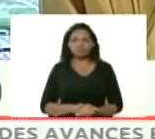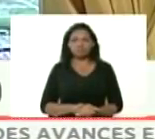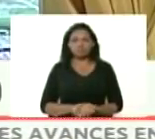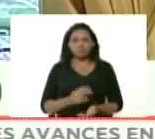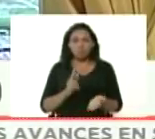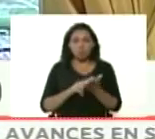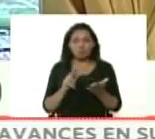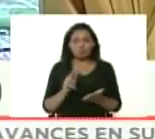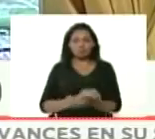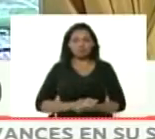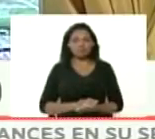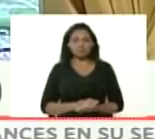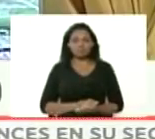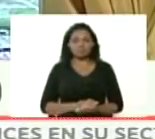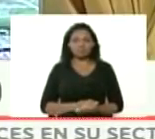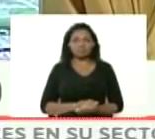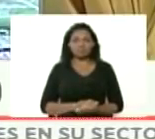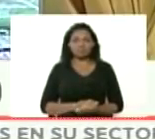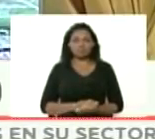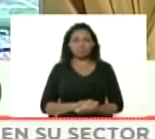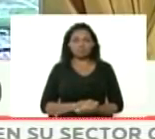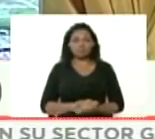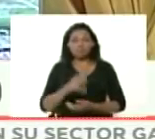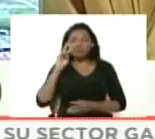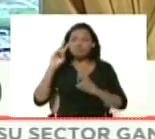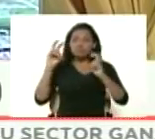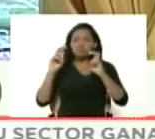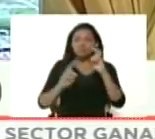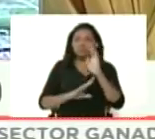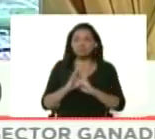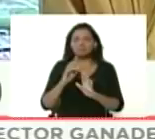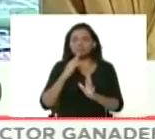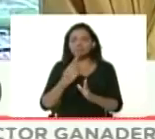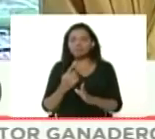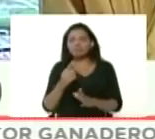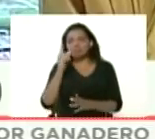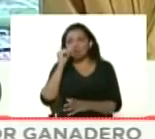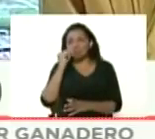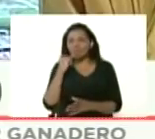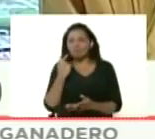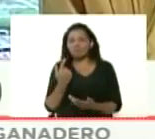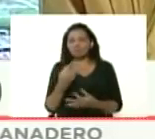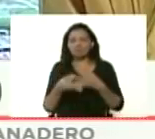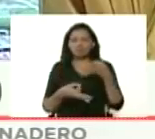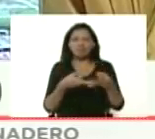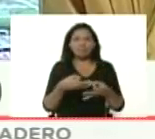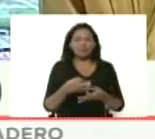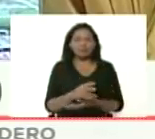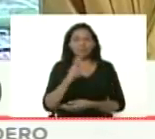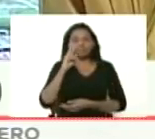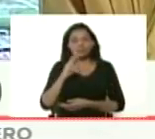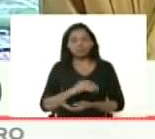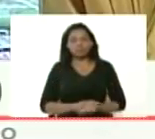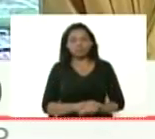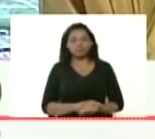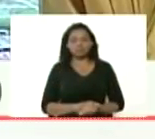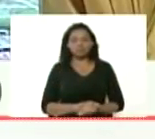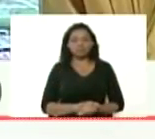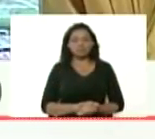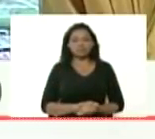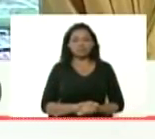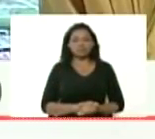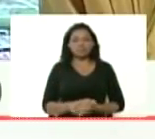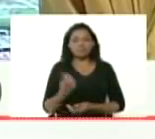Cúmplase. Sobre el tema de los insumos, ¿qué me dice Castro Soteldo? ¿No? Aquí, fíjense, tiene mucho que ver todo.